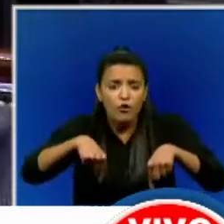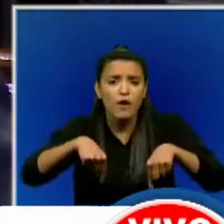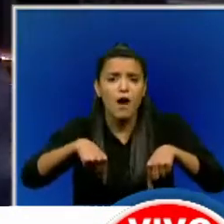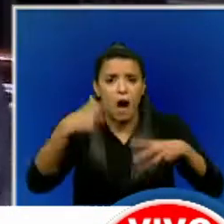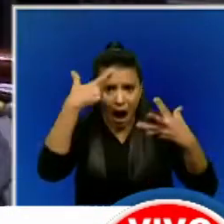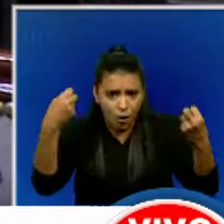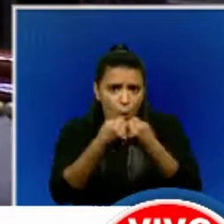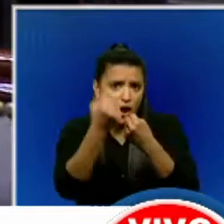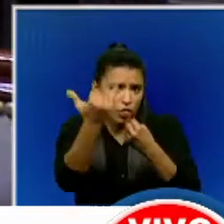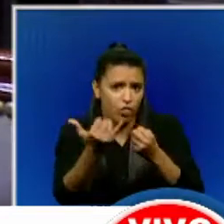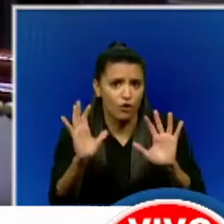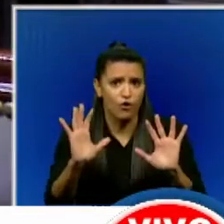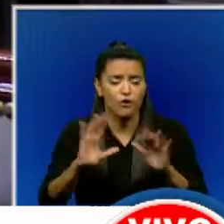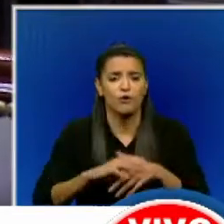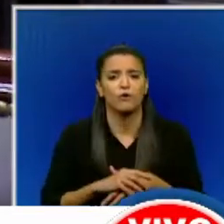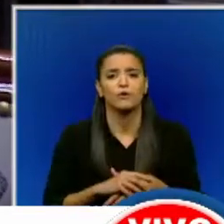un acuerdo